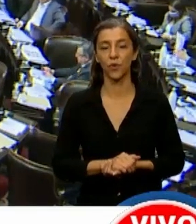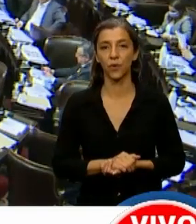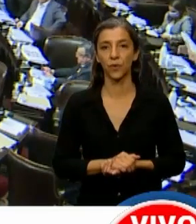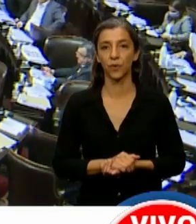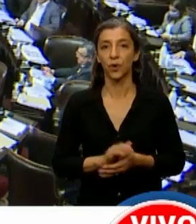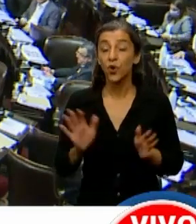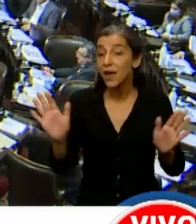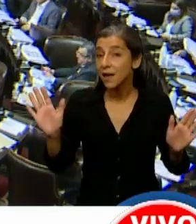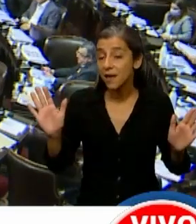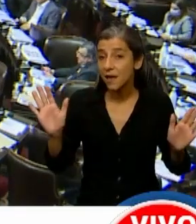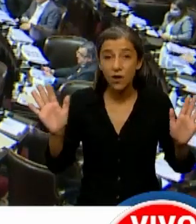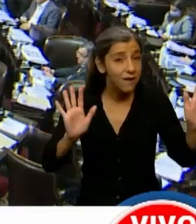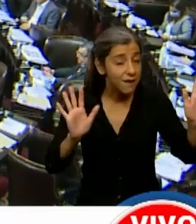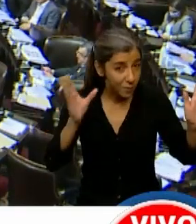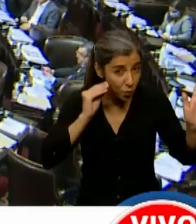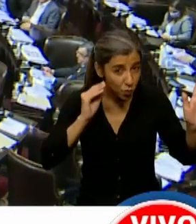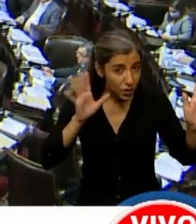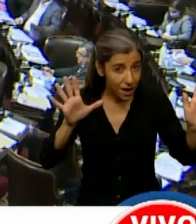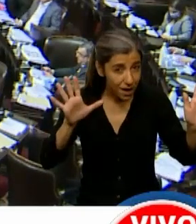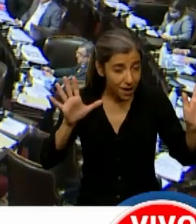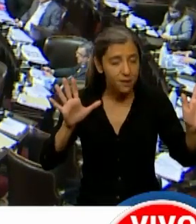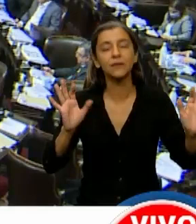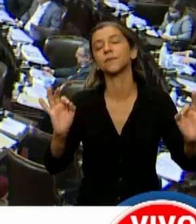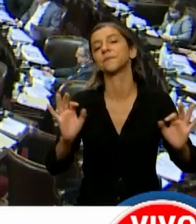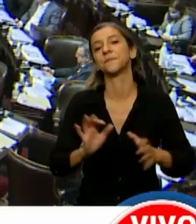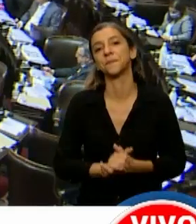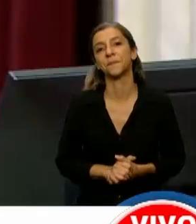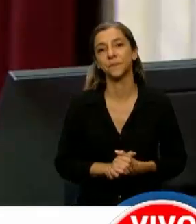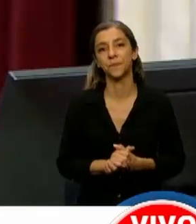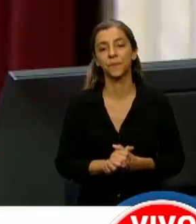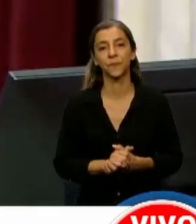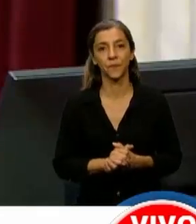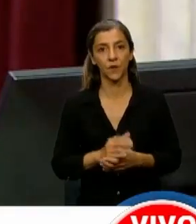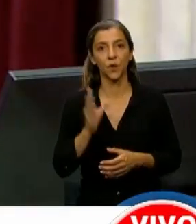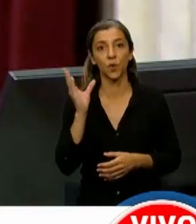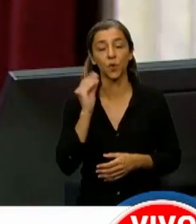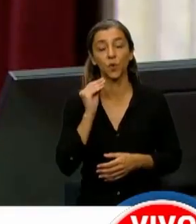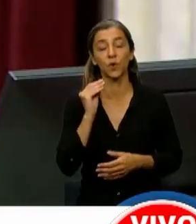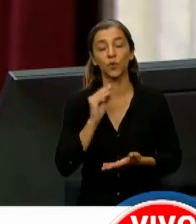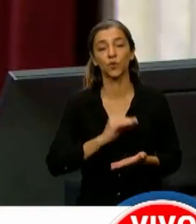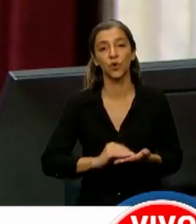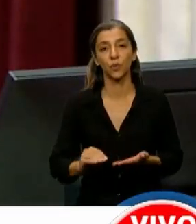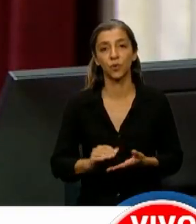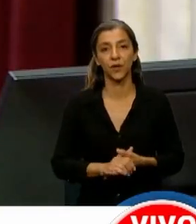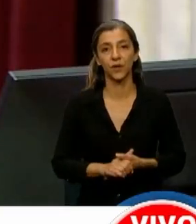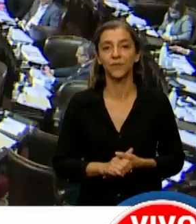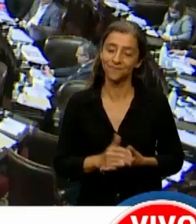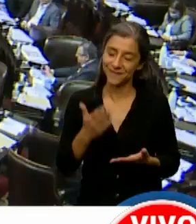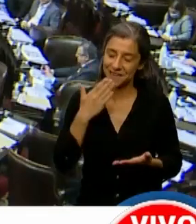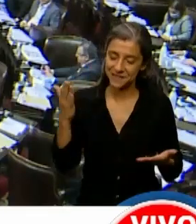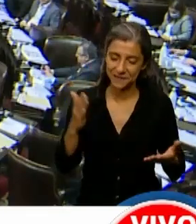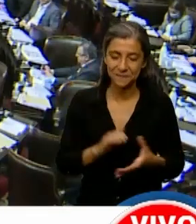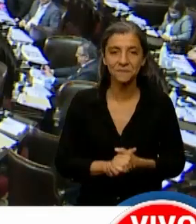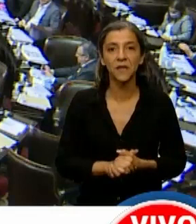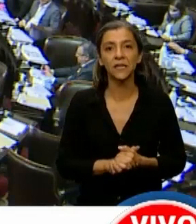Hola, hola. ¿Me escucha, presidente? Sí. Lo escucho, diputado Bárbaro. Bueno, gracias. Voy a